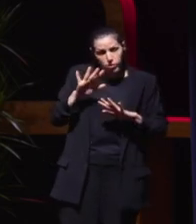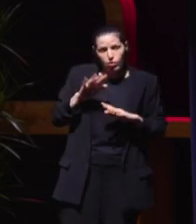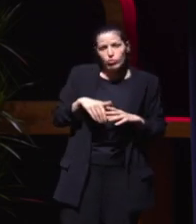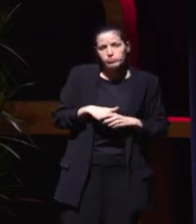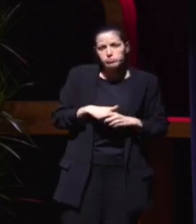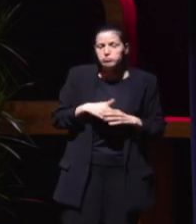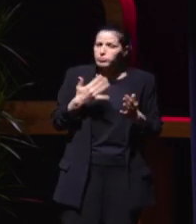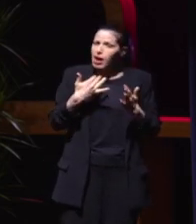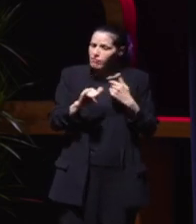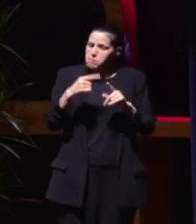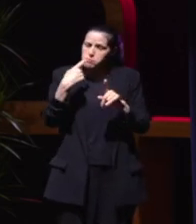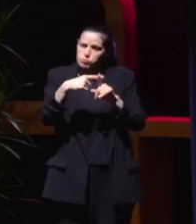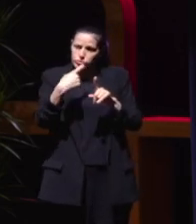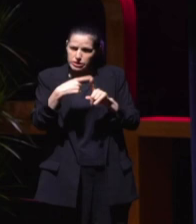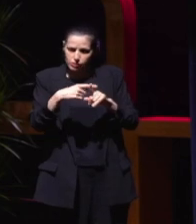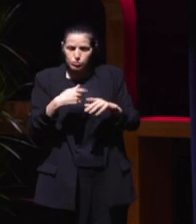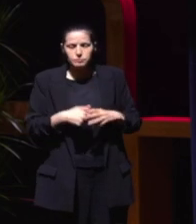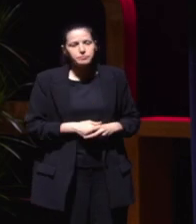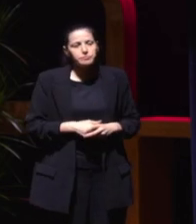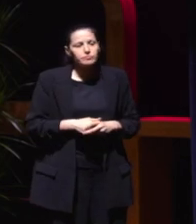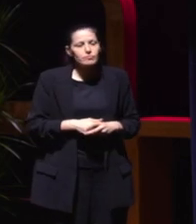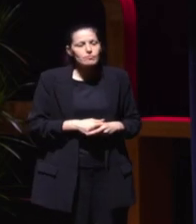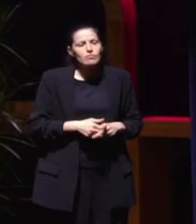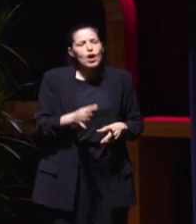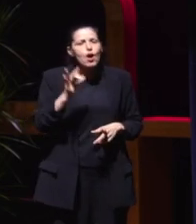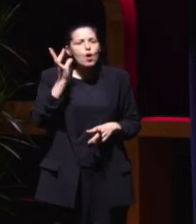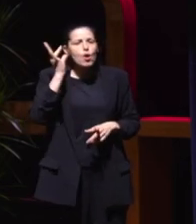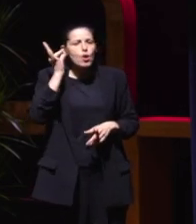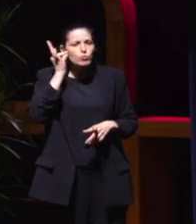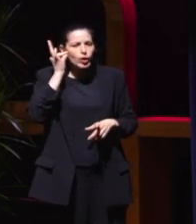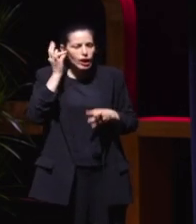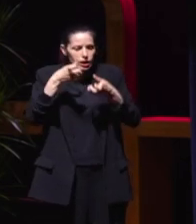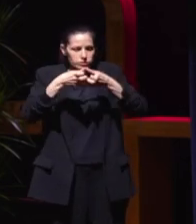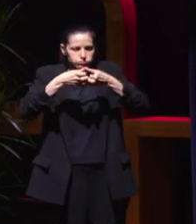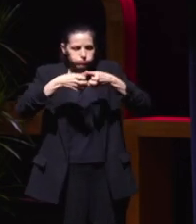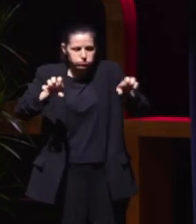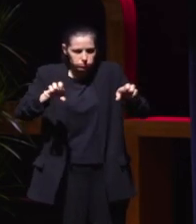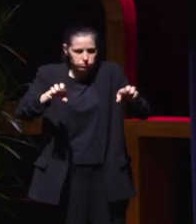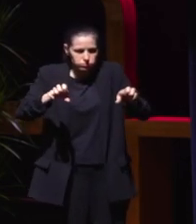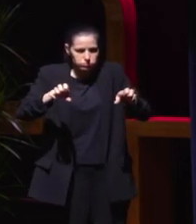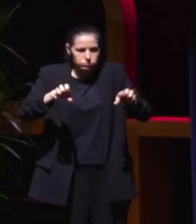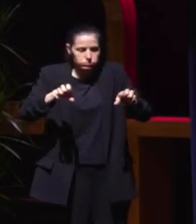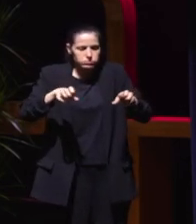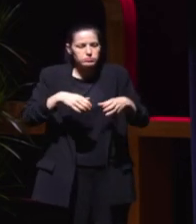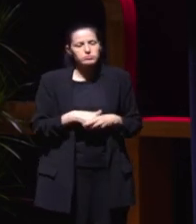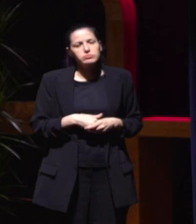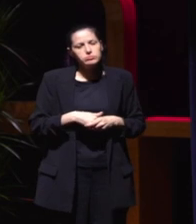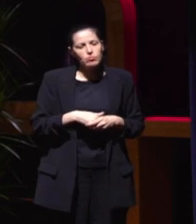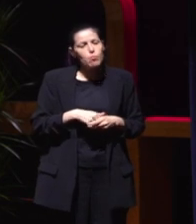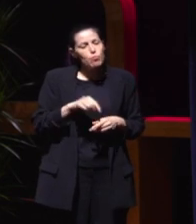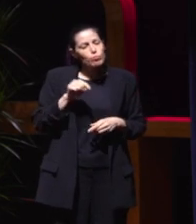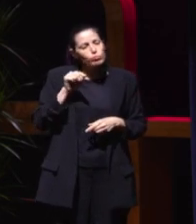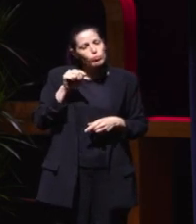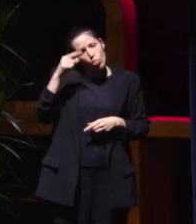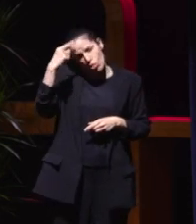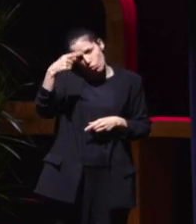a darle a la siguiente esto y no sé muy bien Por dónde va a salir mujeres fragmentadas esto es una de las de los puntos del